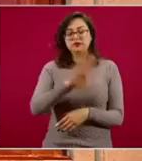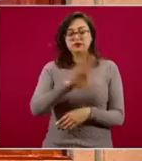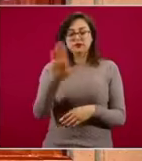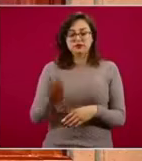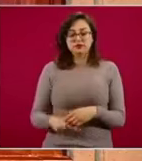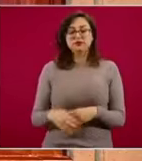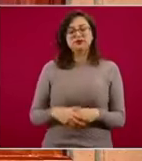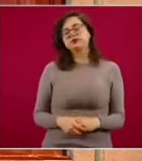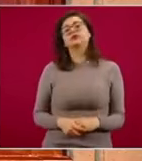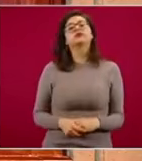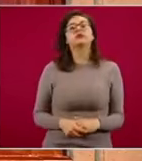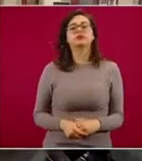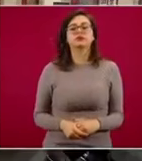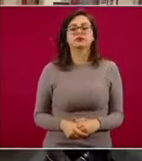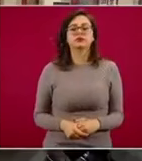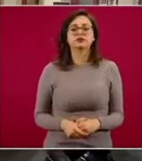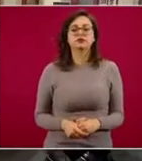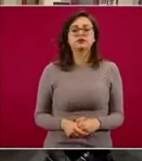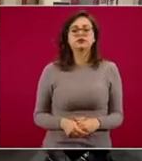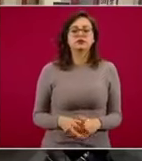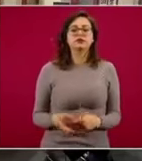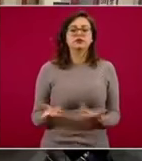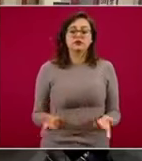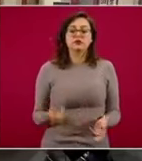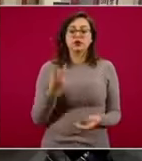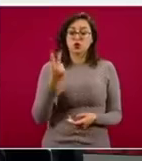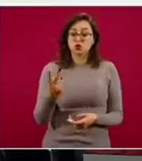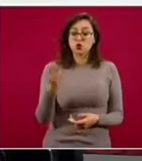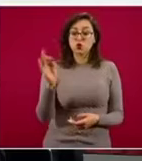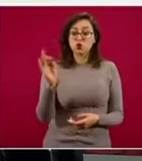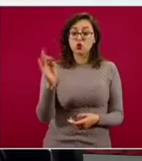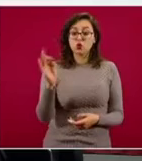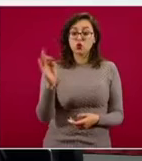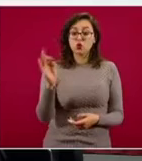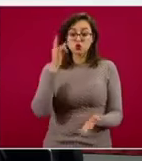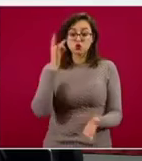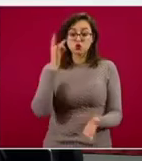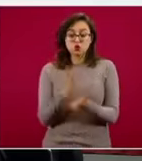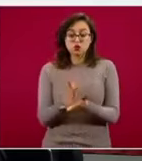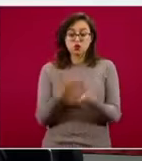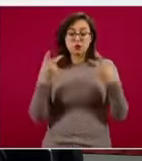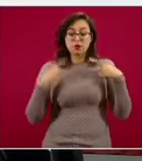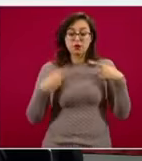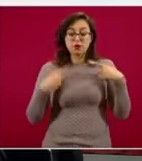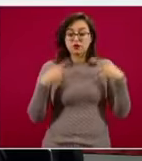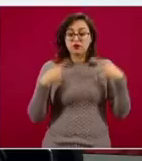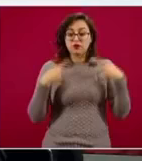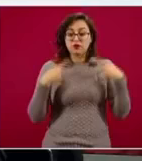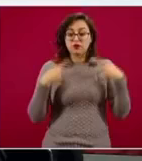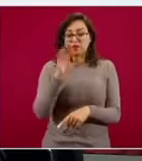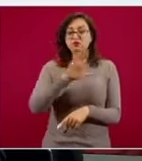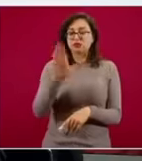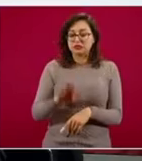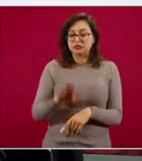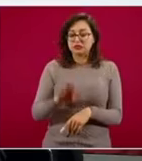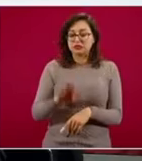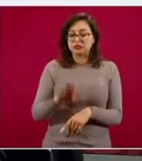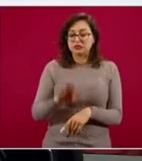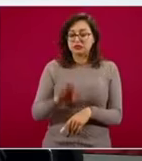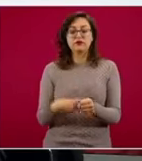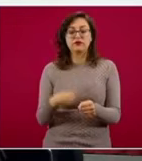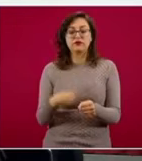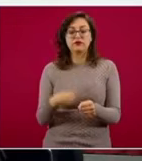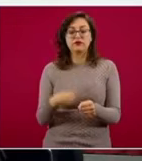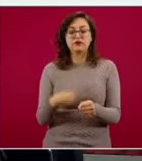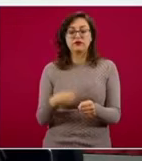Recordemos que aquí esta disminución de 2% no es solamente de las defunciones que ya fueron confirmadas, estamos